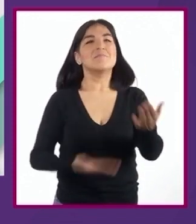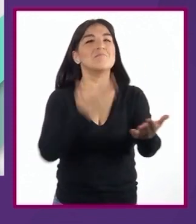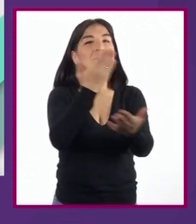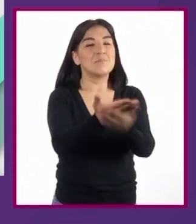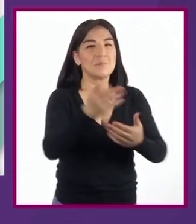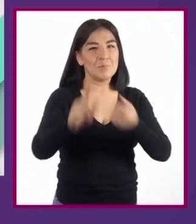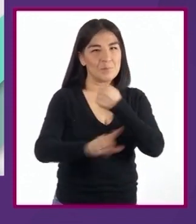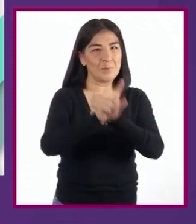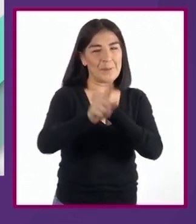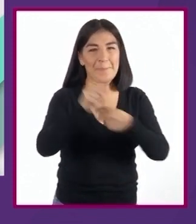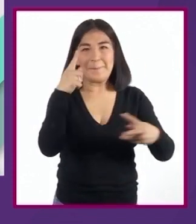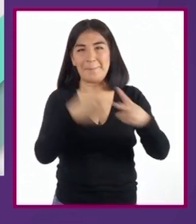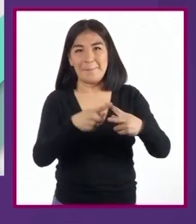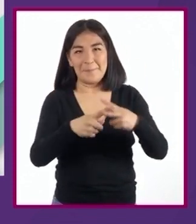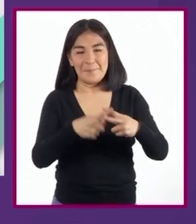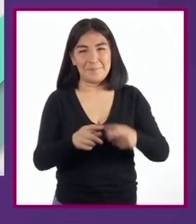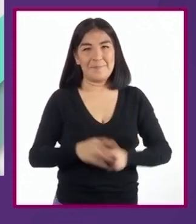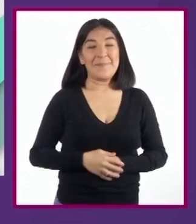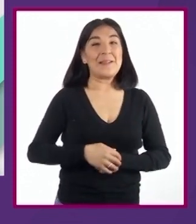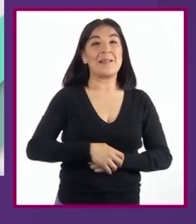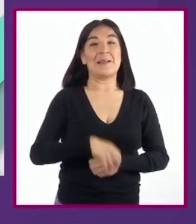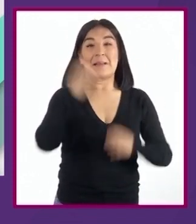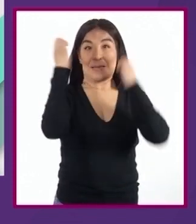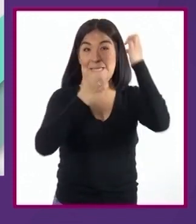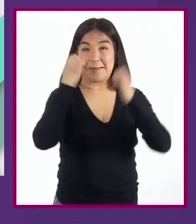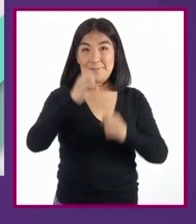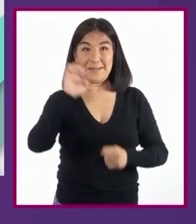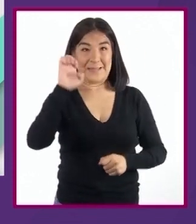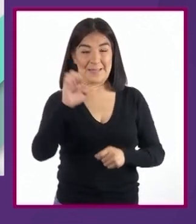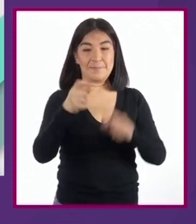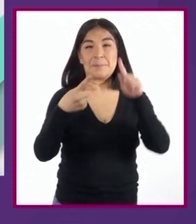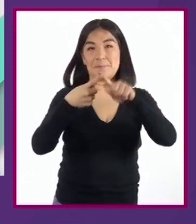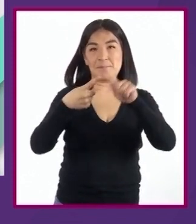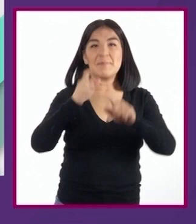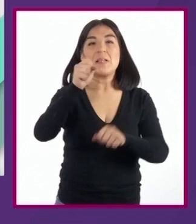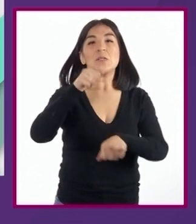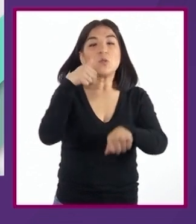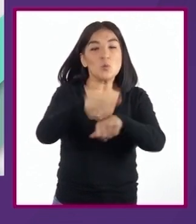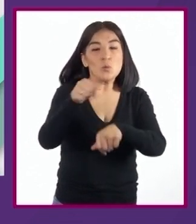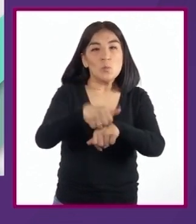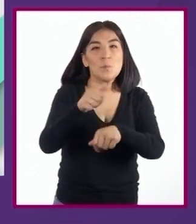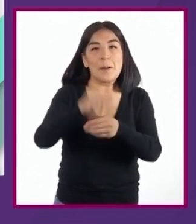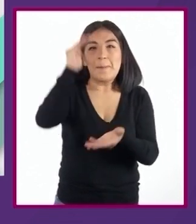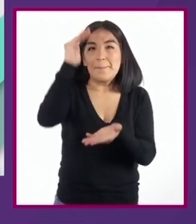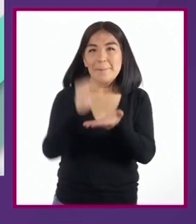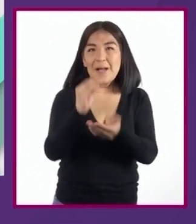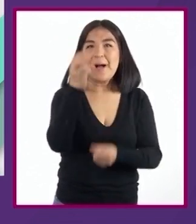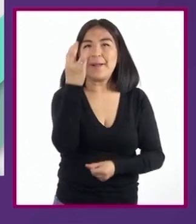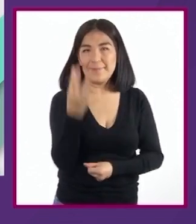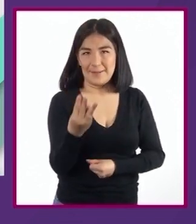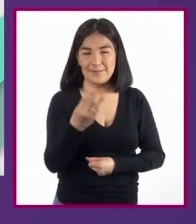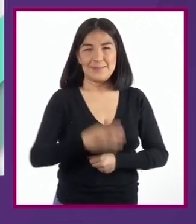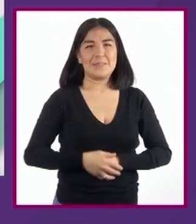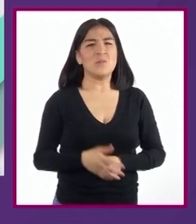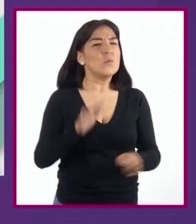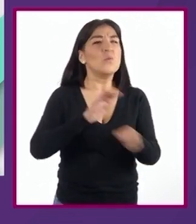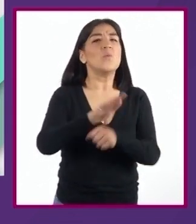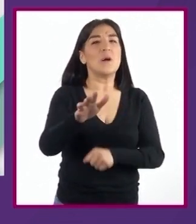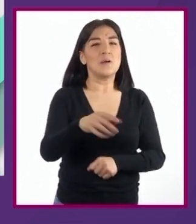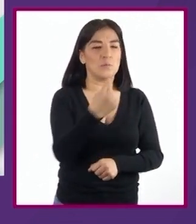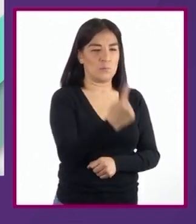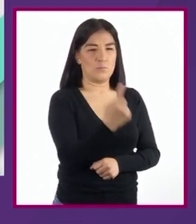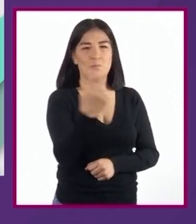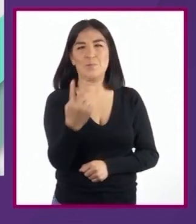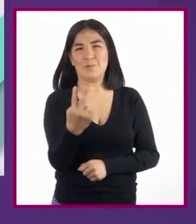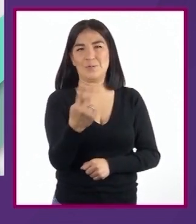Es decir, en el evento E, solicitan los números menores a 3. ¿Cuáles son? 1 y